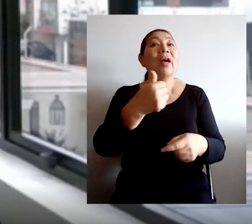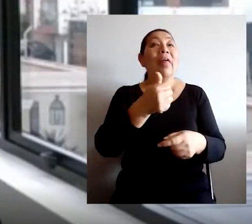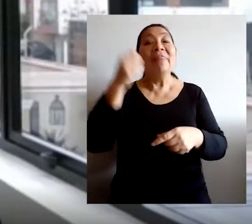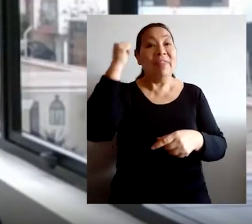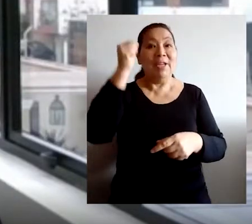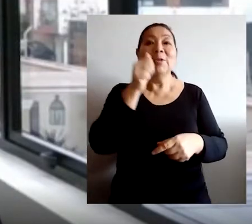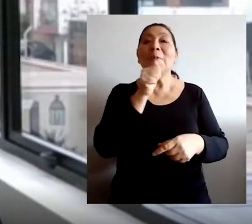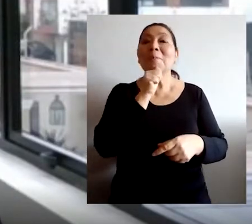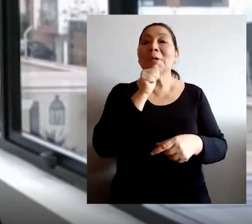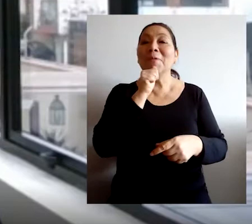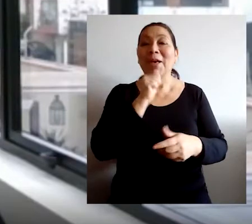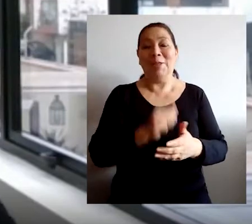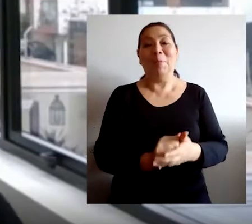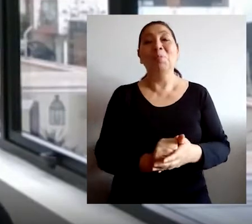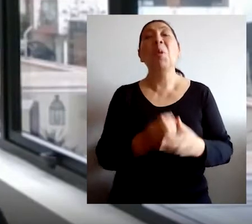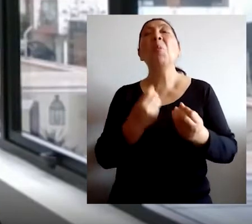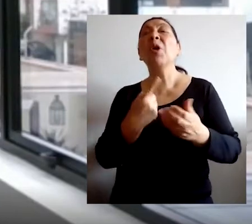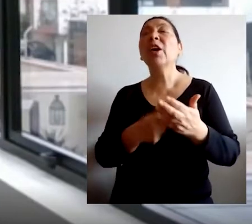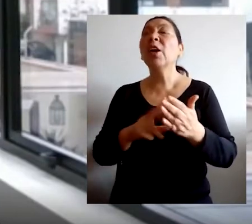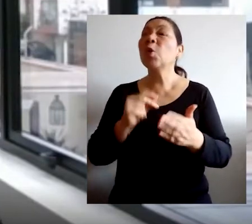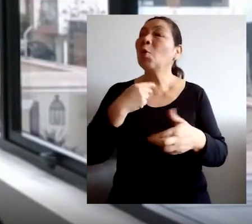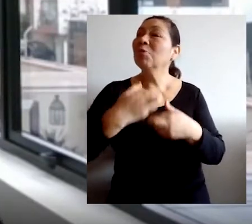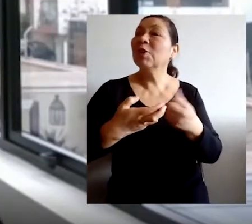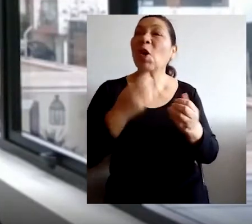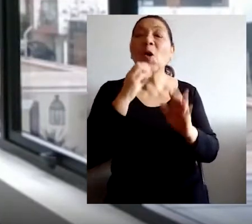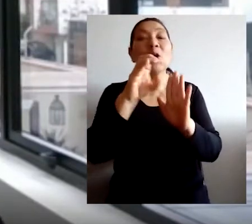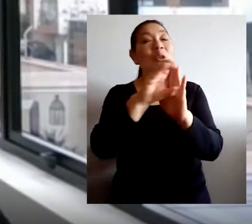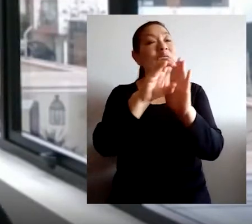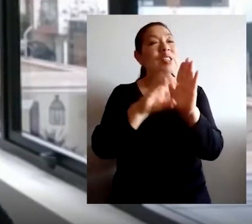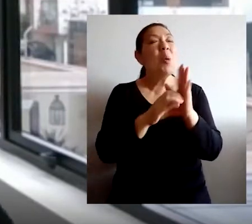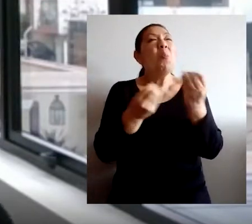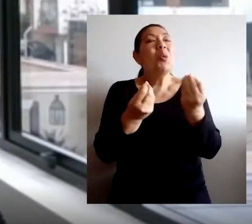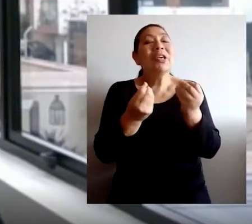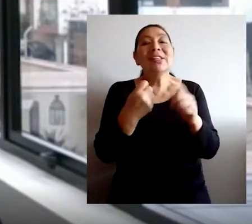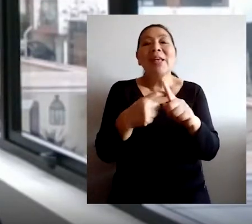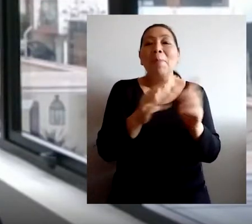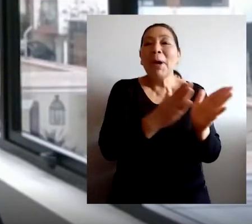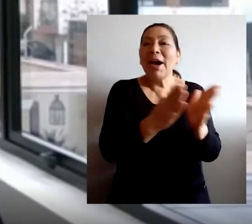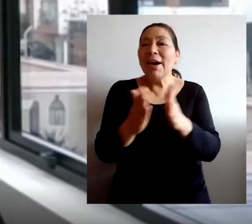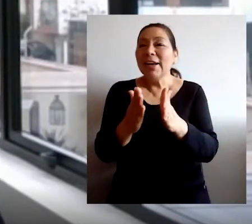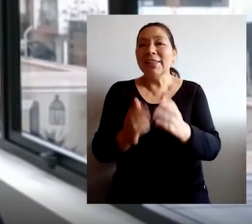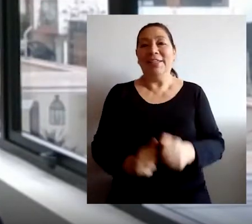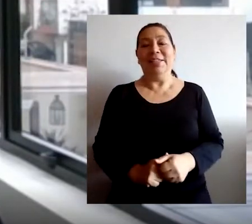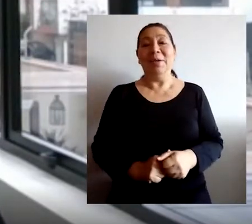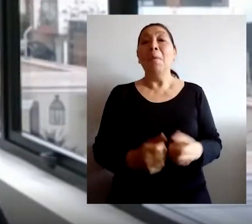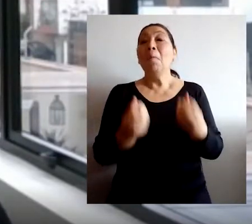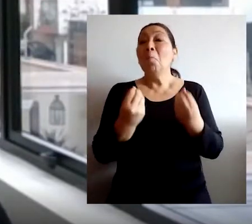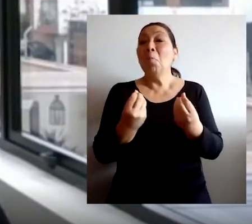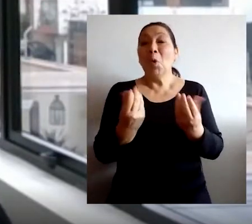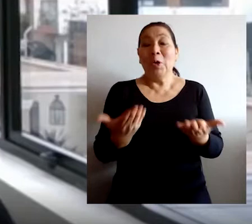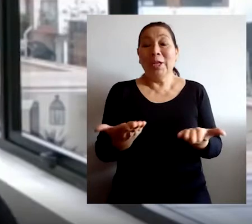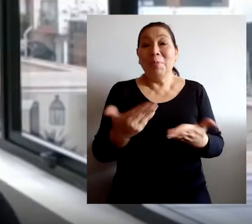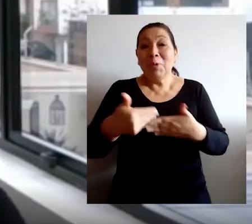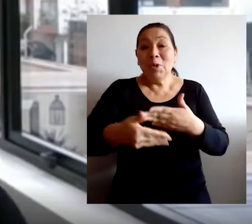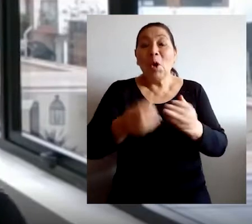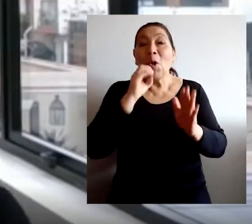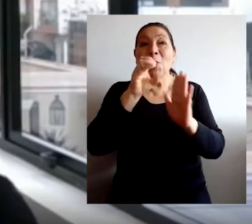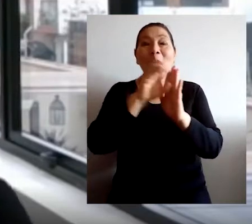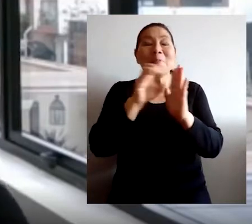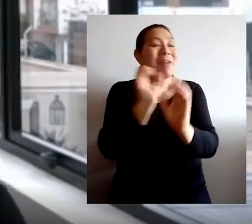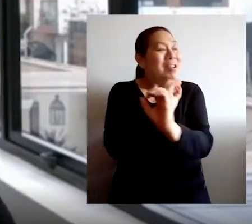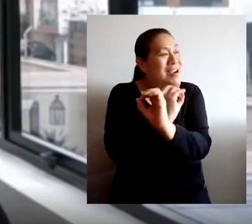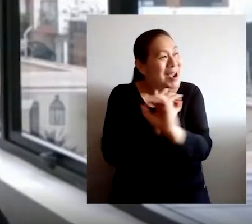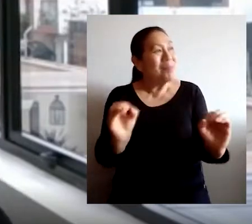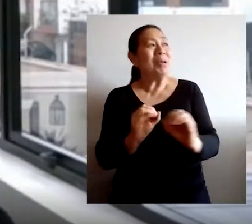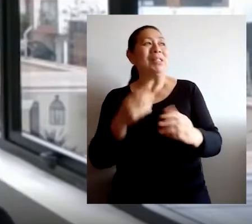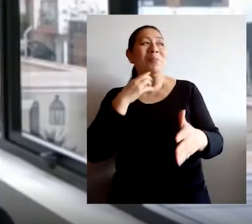privados. ¿Y por qué no en un proceso constitucional? ¿Por qué es excepcional? Porque un proceso constitucional